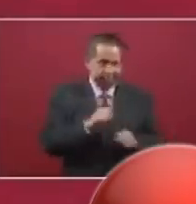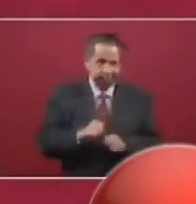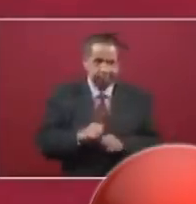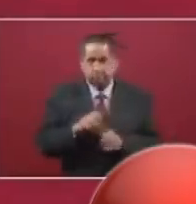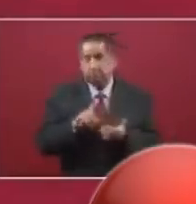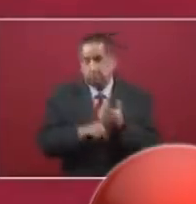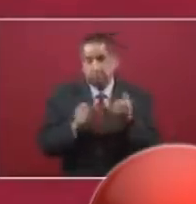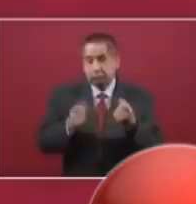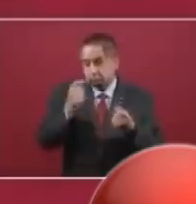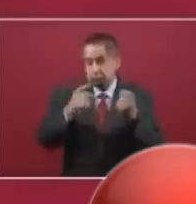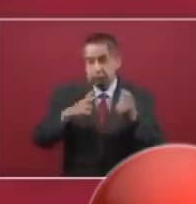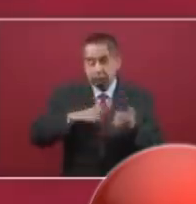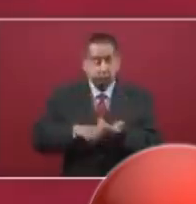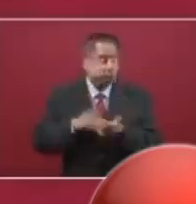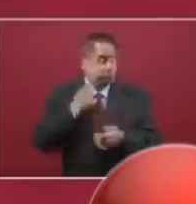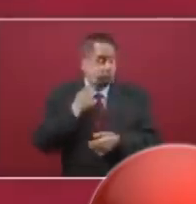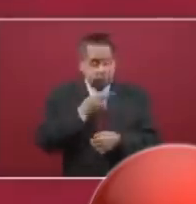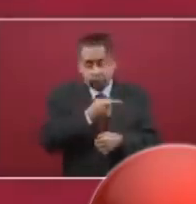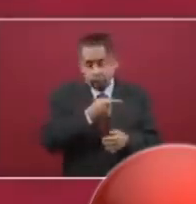han habido casos,